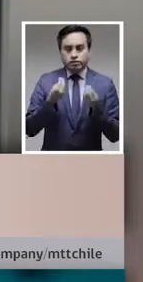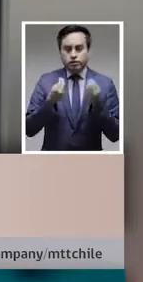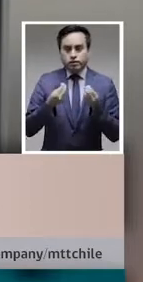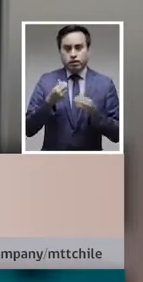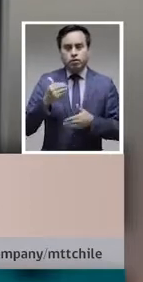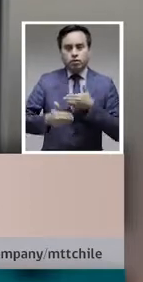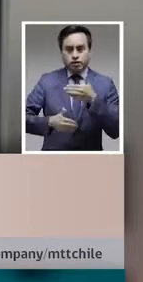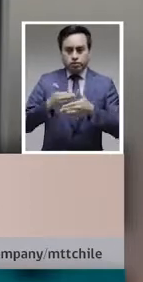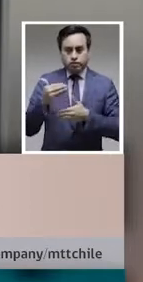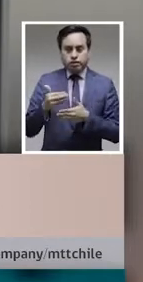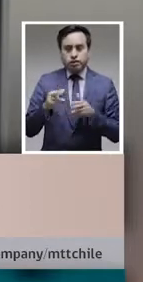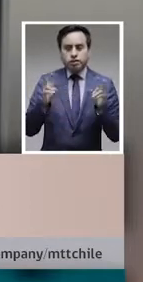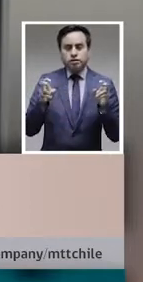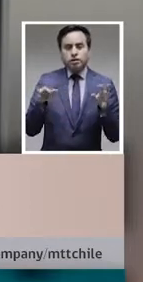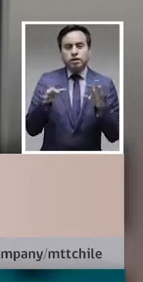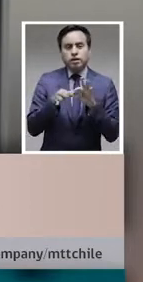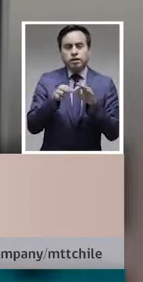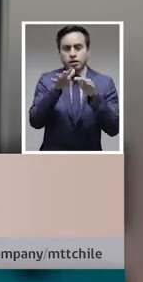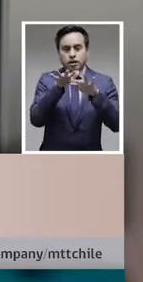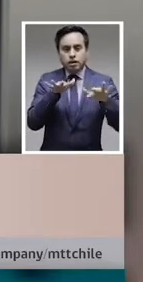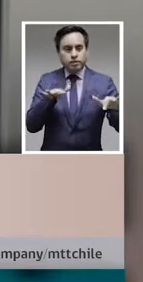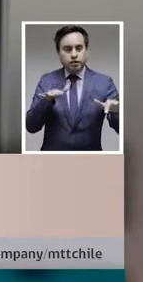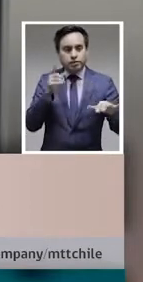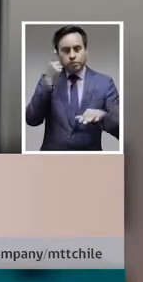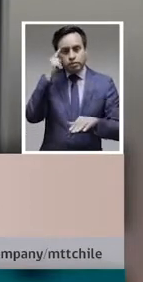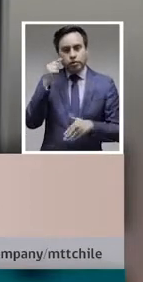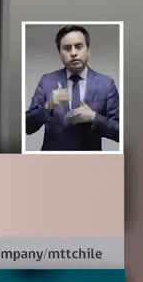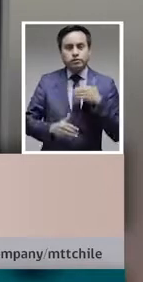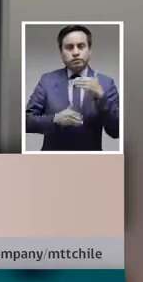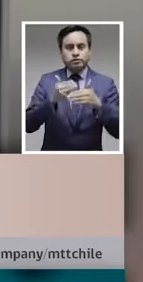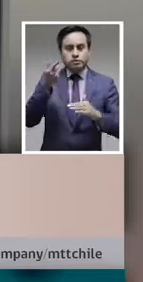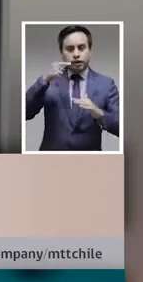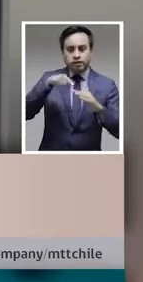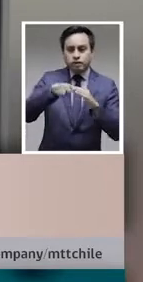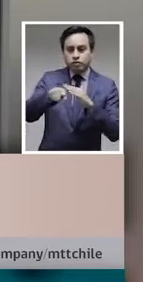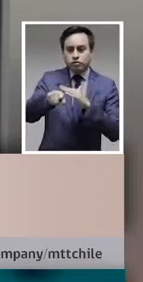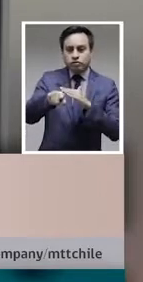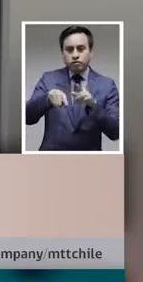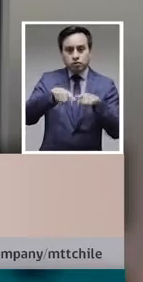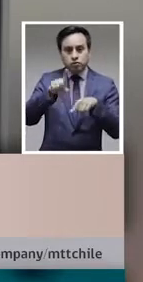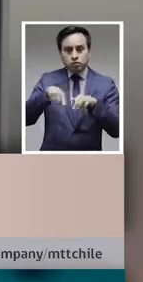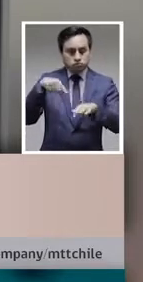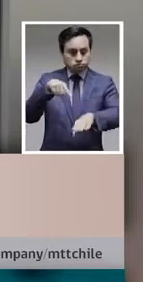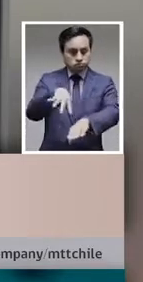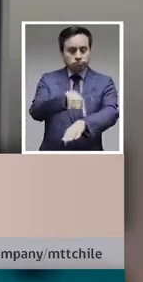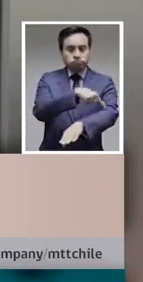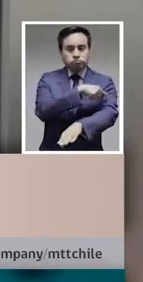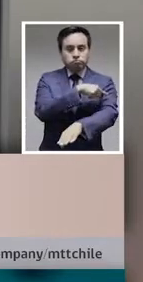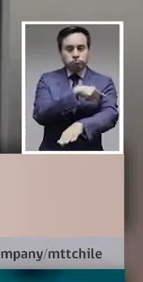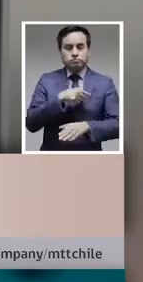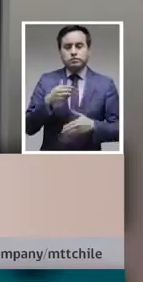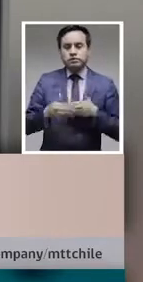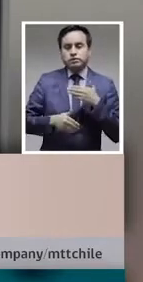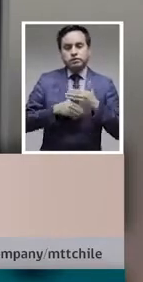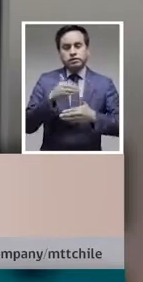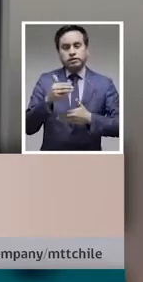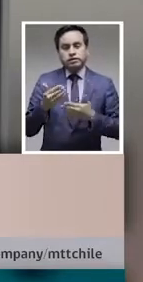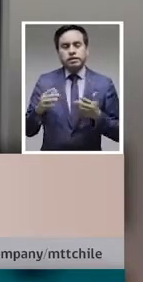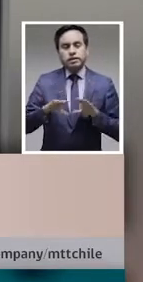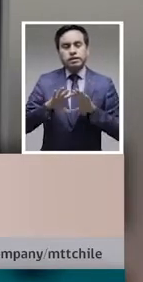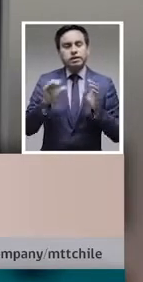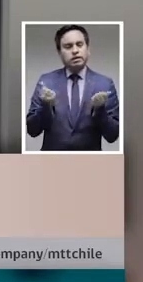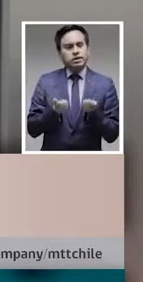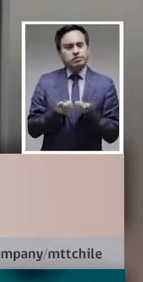las operaciones en el borde del mar, pero en la medida que avanzamos hacia adentro del territorio, esa eficiencia y la